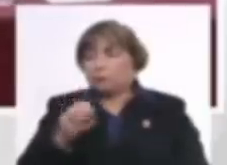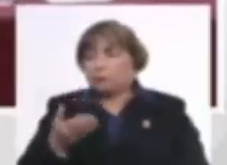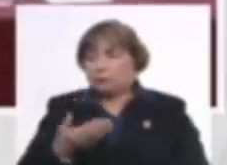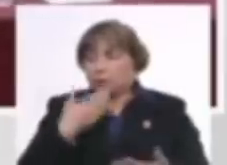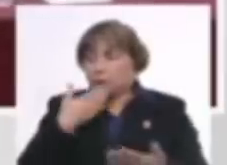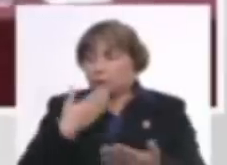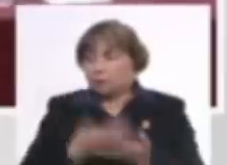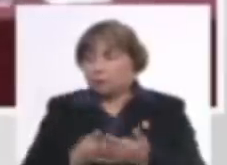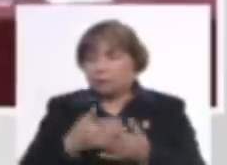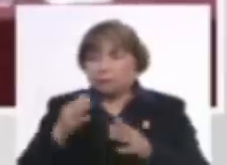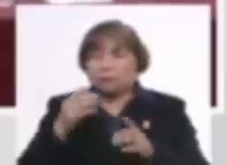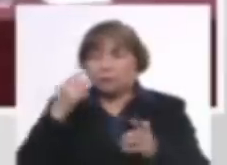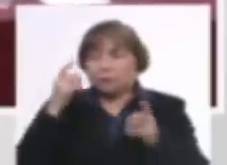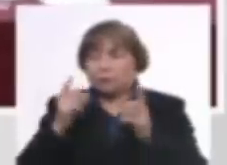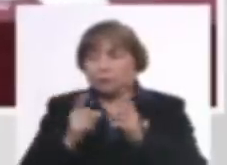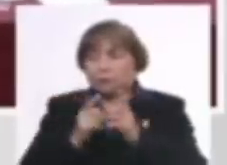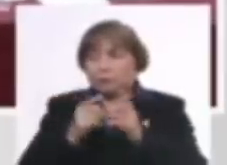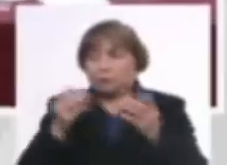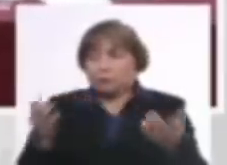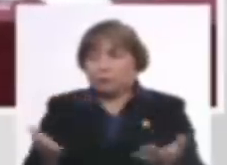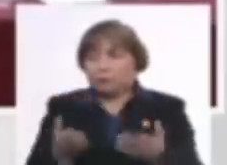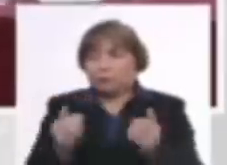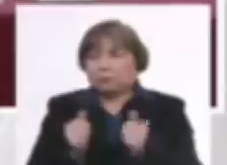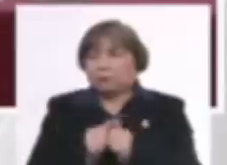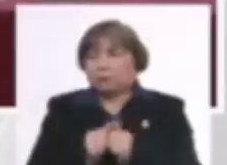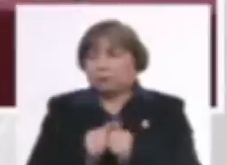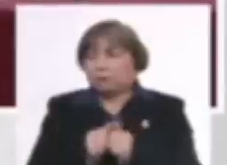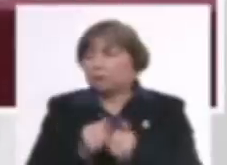nosotros agradecemos su presencia en esta